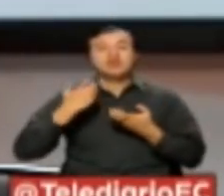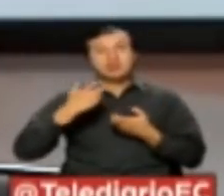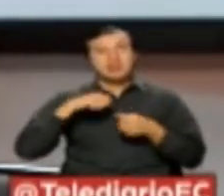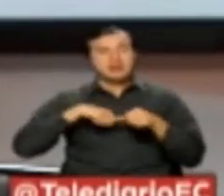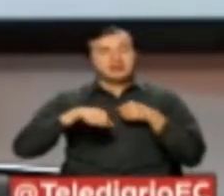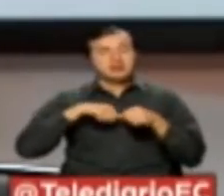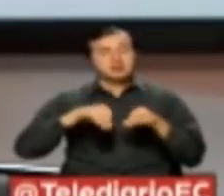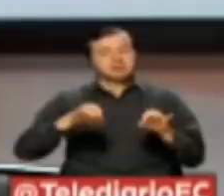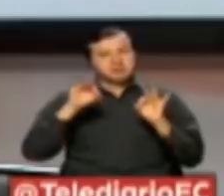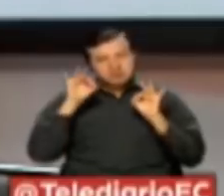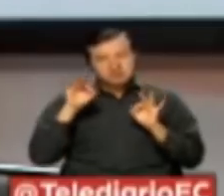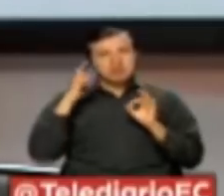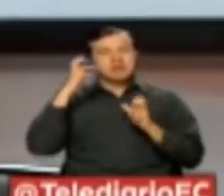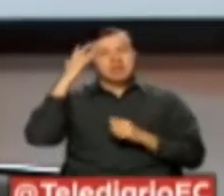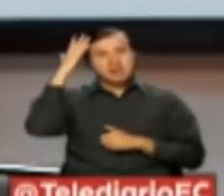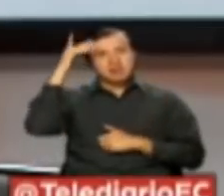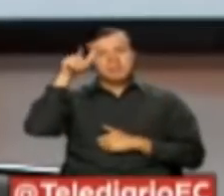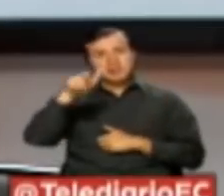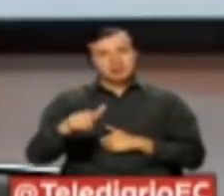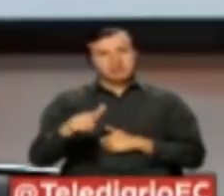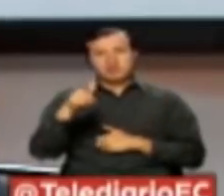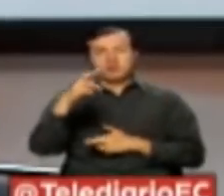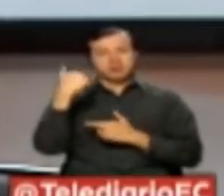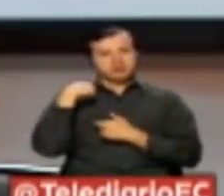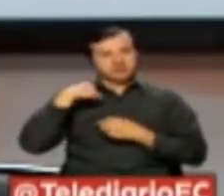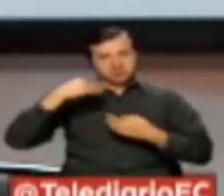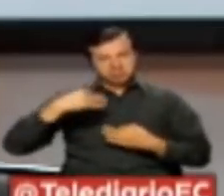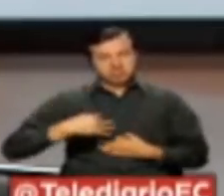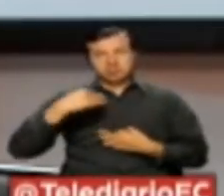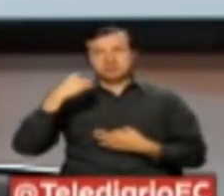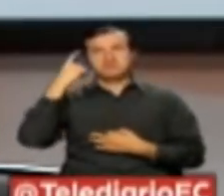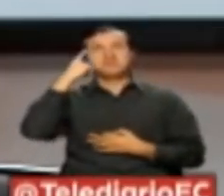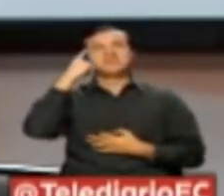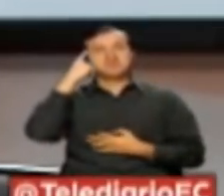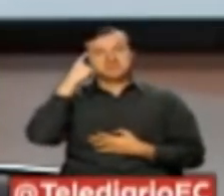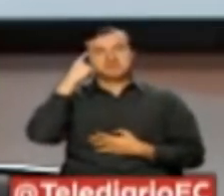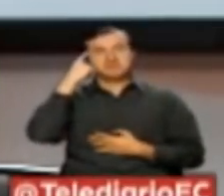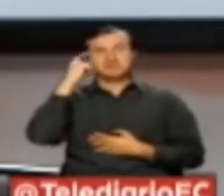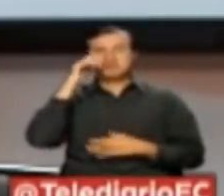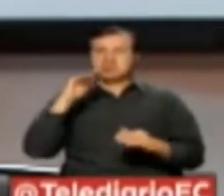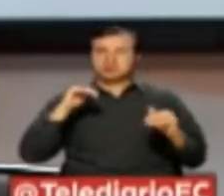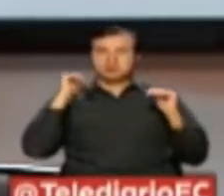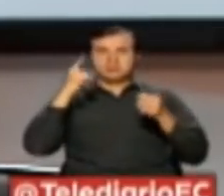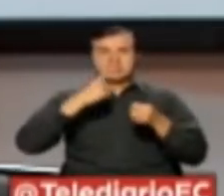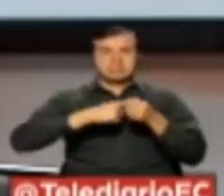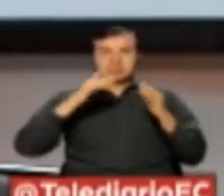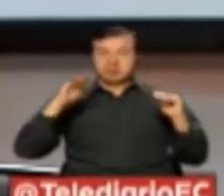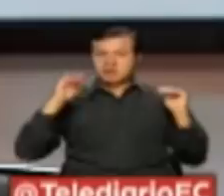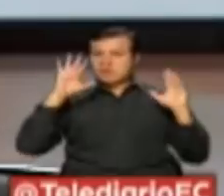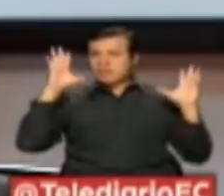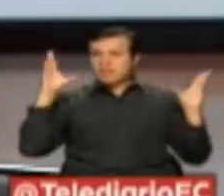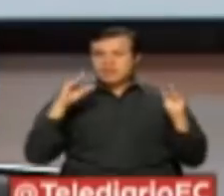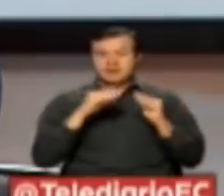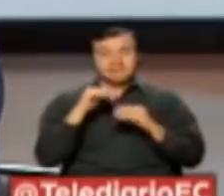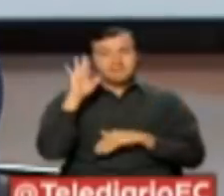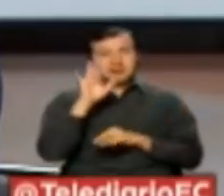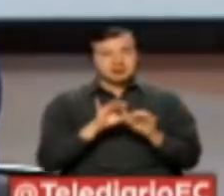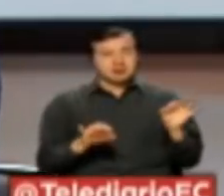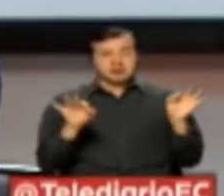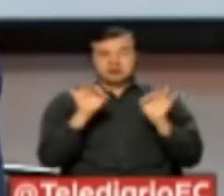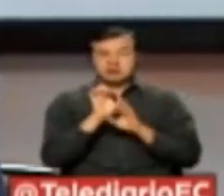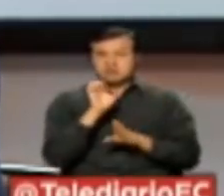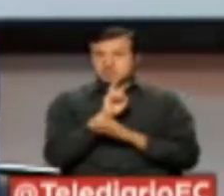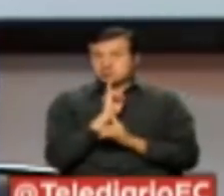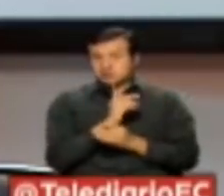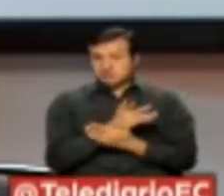buen administrador quitó buscó una persona que cumpla con las expectativas de reposicionar a la ciudad como la más importante del país